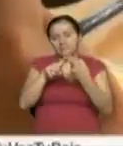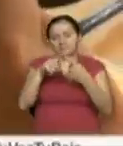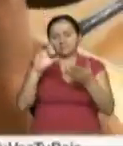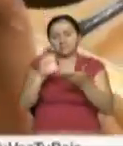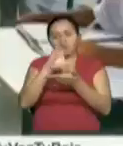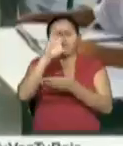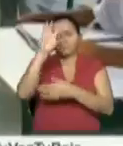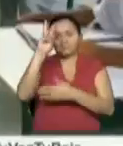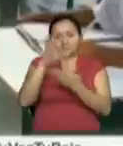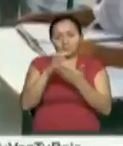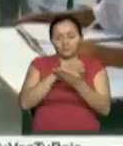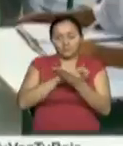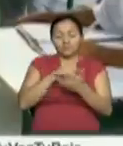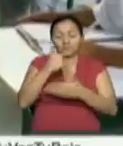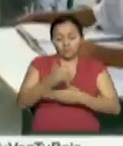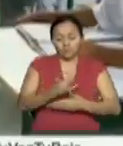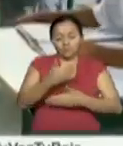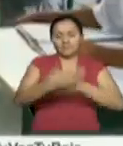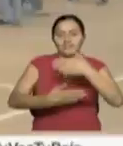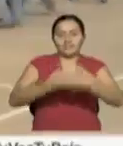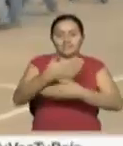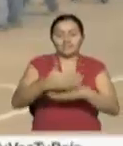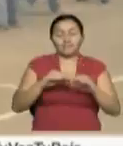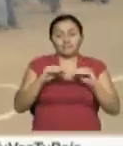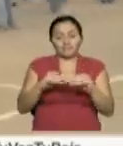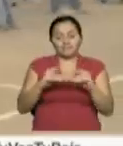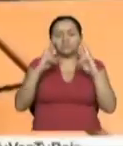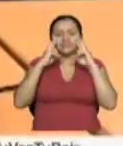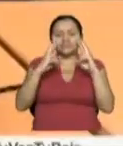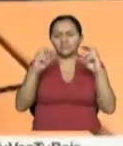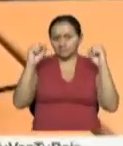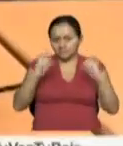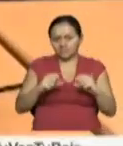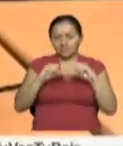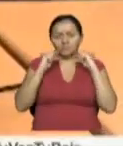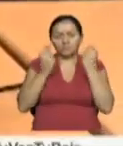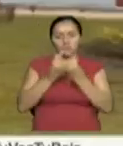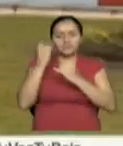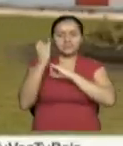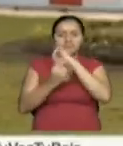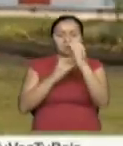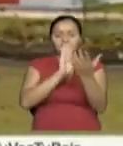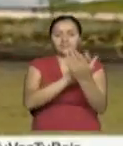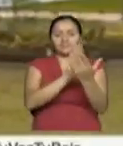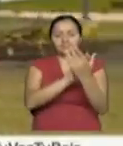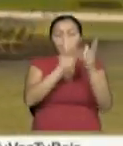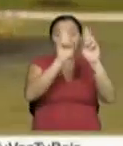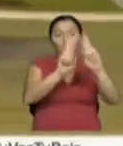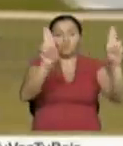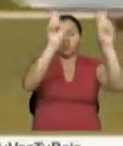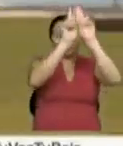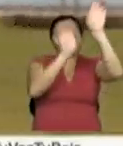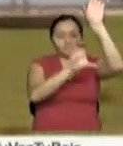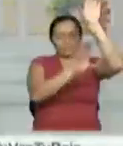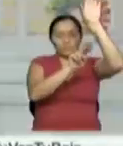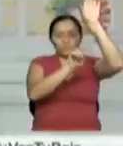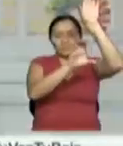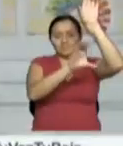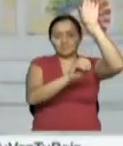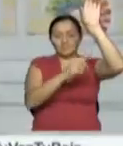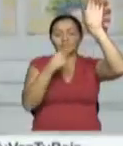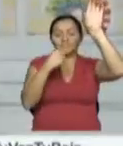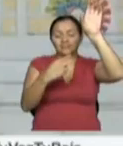Guasmo. Ahora los avances en educación también son reconocidos por organismos internacionales, como la UNESCO. De acuerdo a la